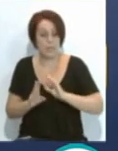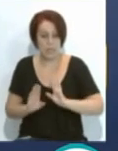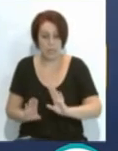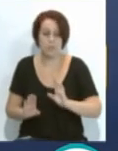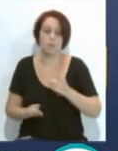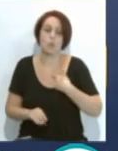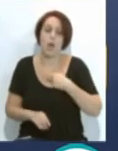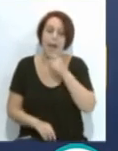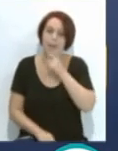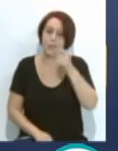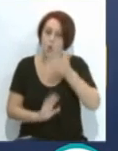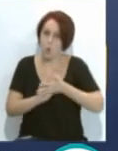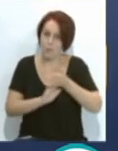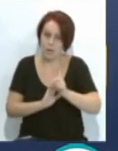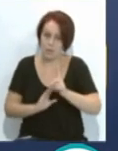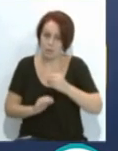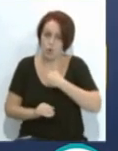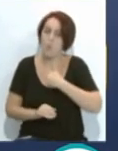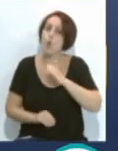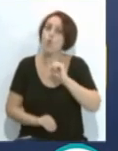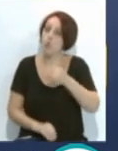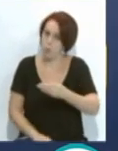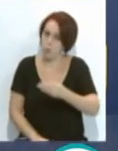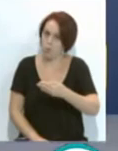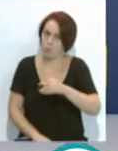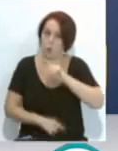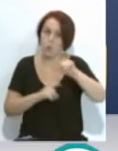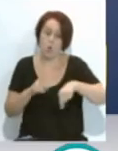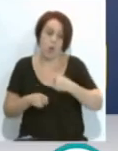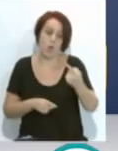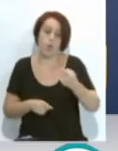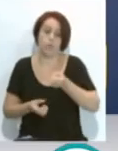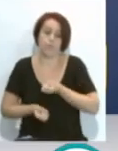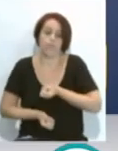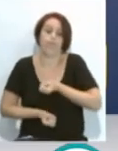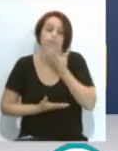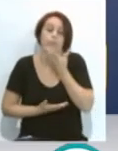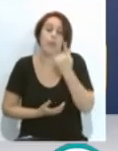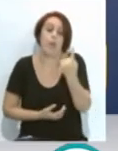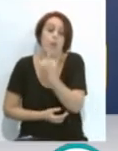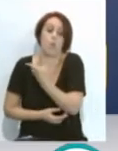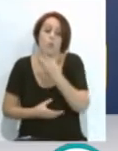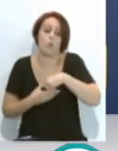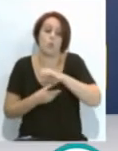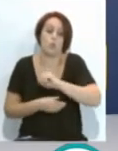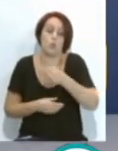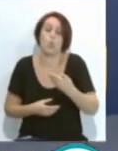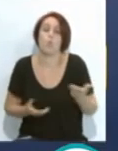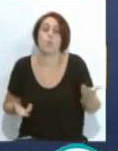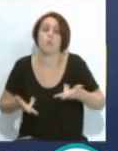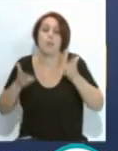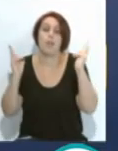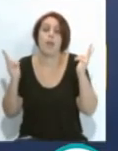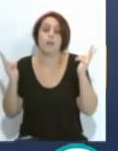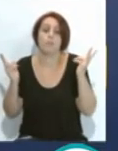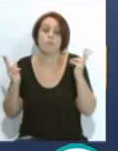los árbitros, ¿vale? Como club. Después, obviamente, la libertad de expresión de cada uno de los componentes del mismo llega